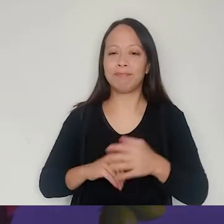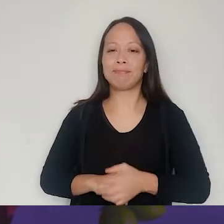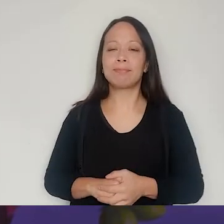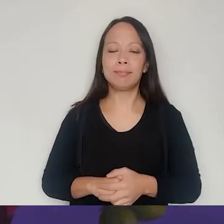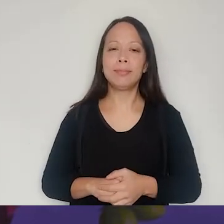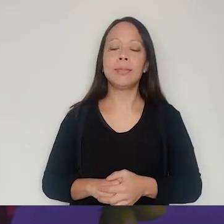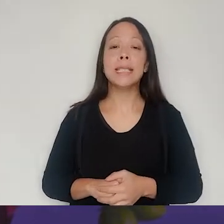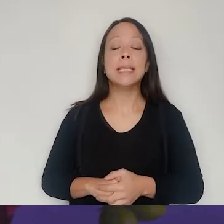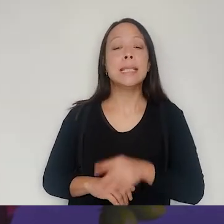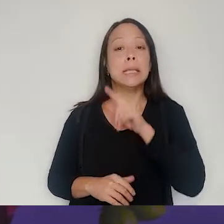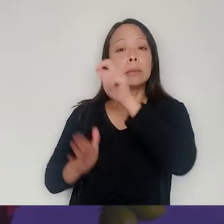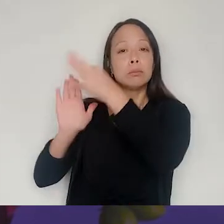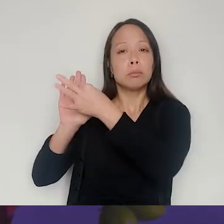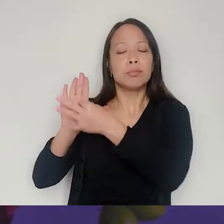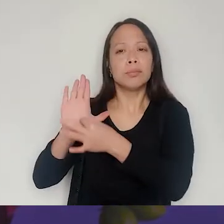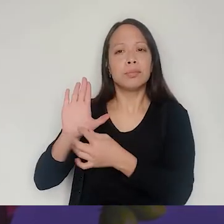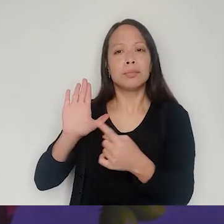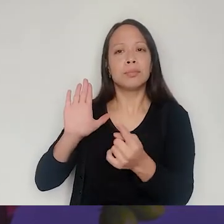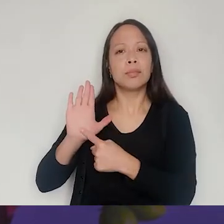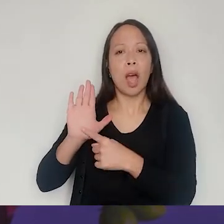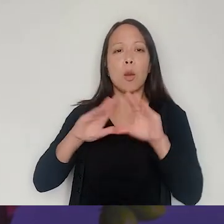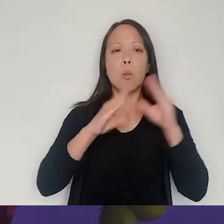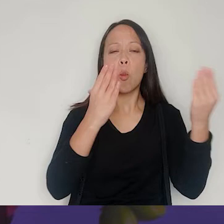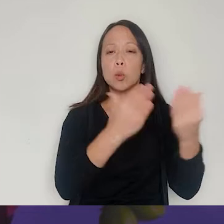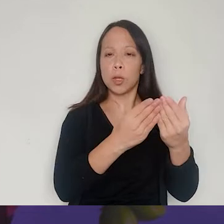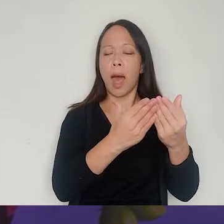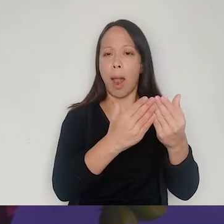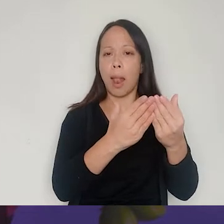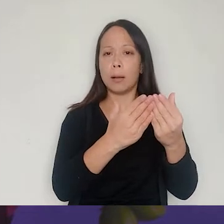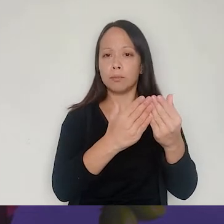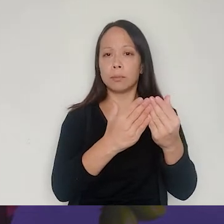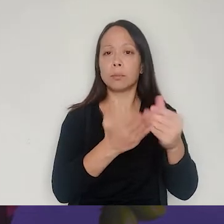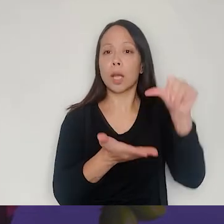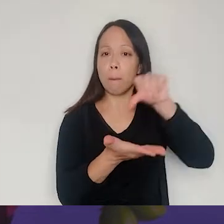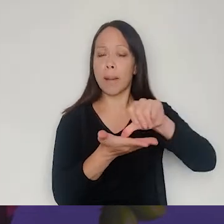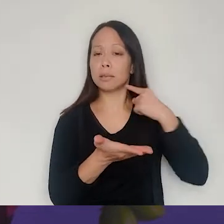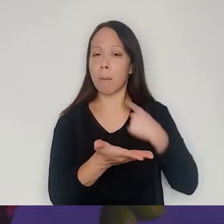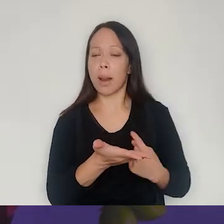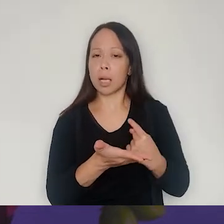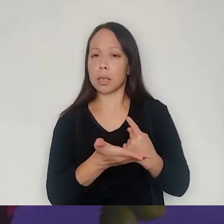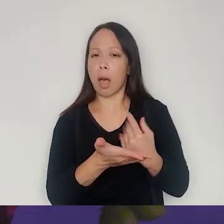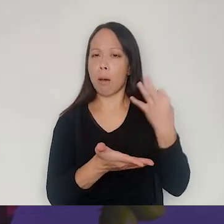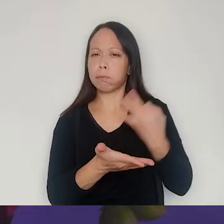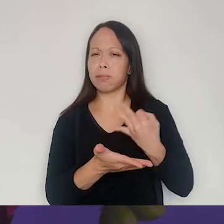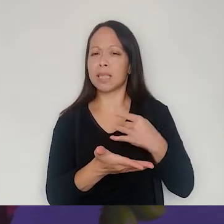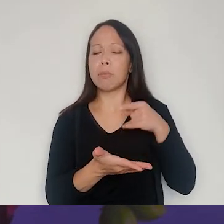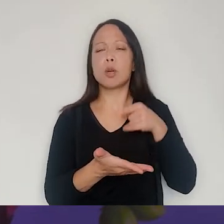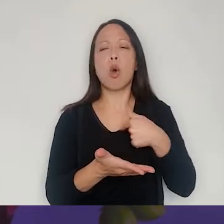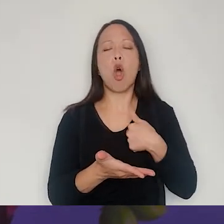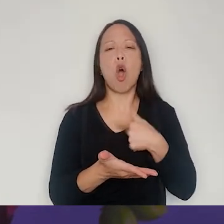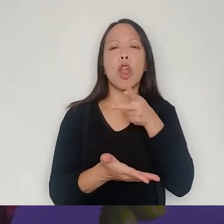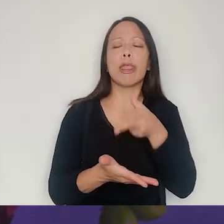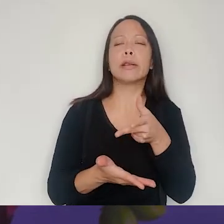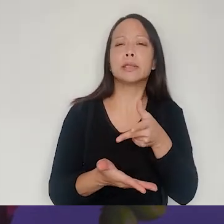Y si estos son los datos del resto del mundo y los datos concretamente de España, sí quisiera señalar algunos